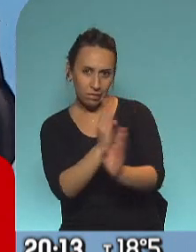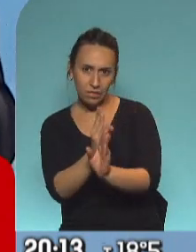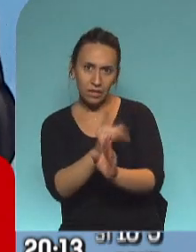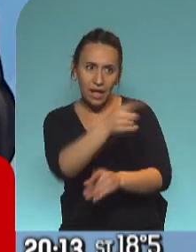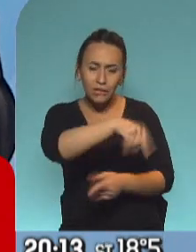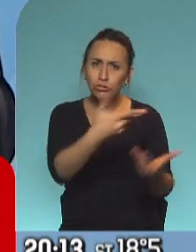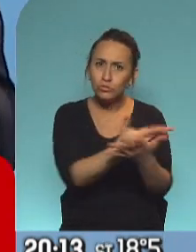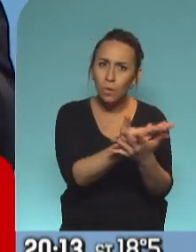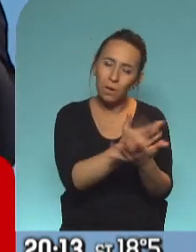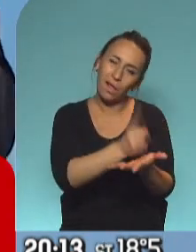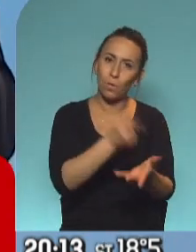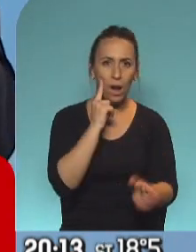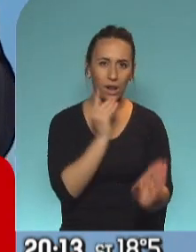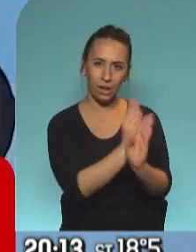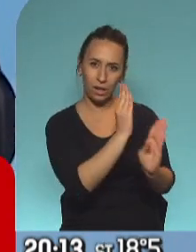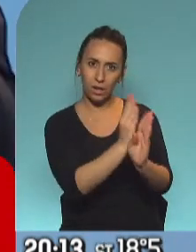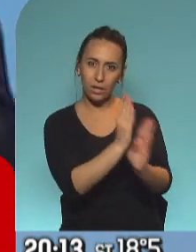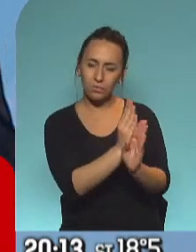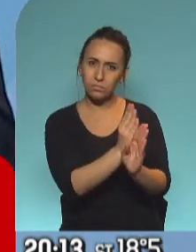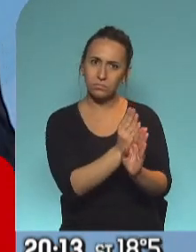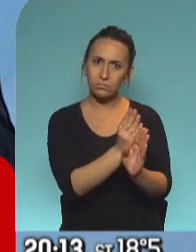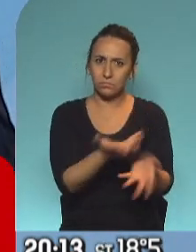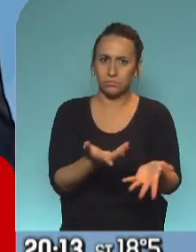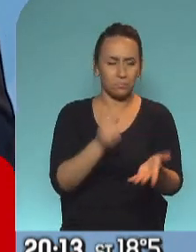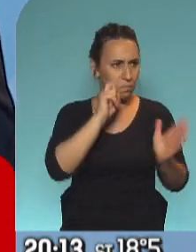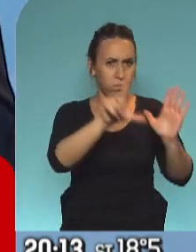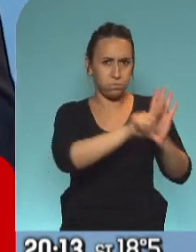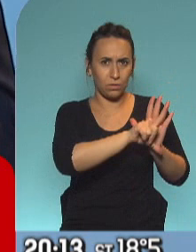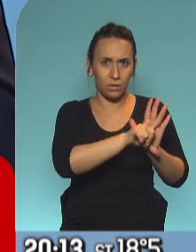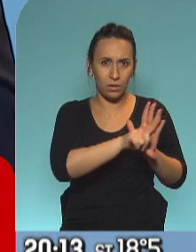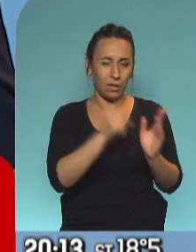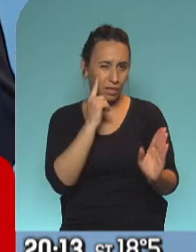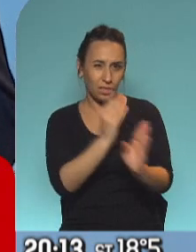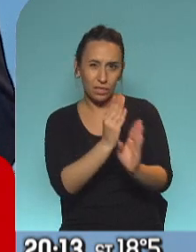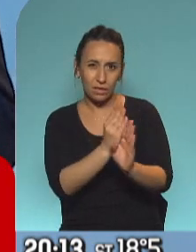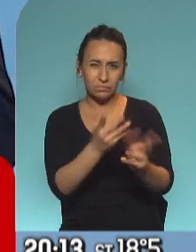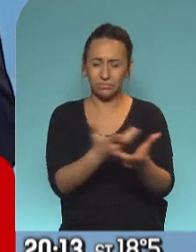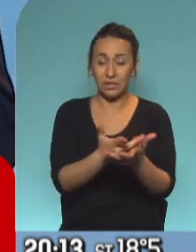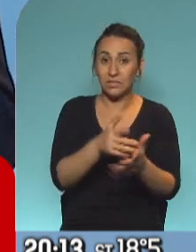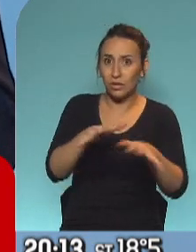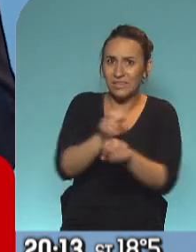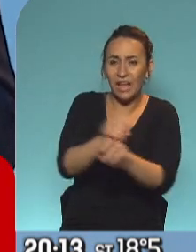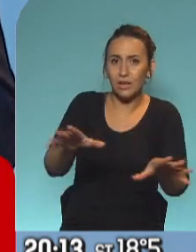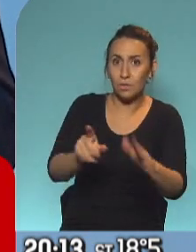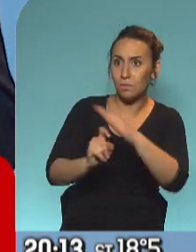víctimas de un hecho trágico como fue la desaparición del ARA San Juan. Entonces,